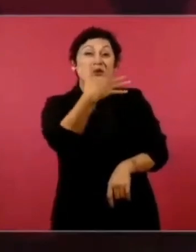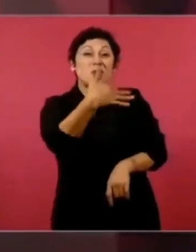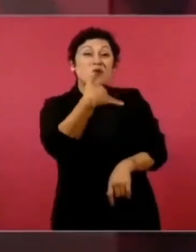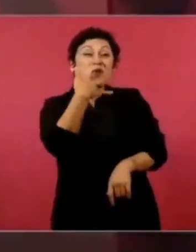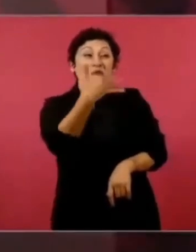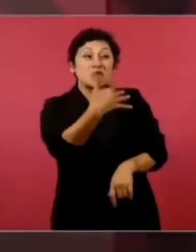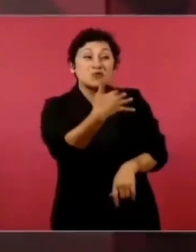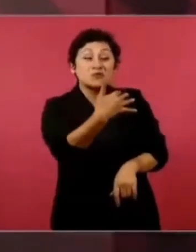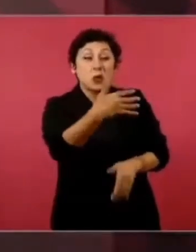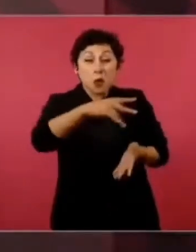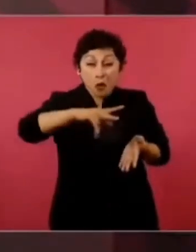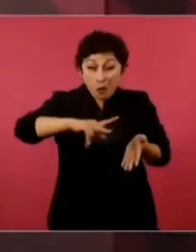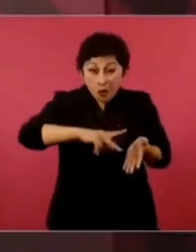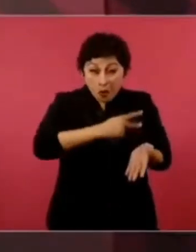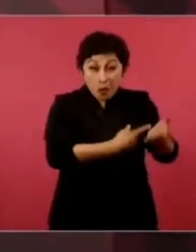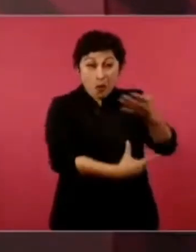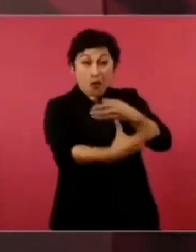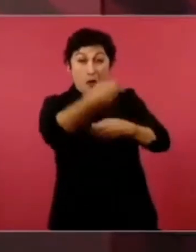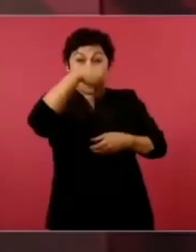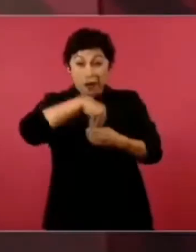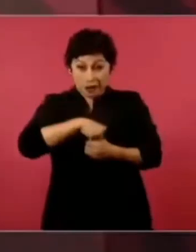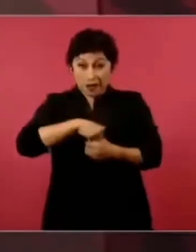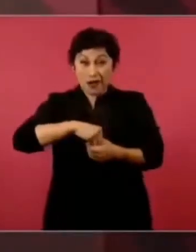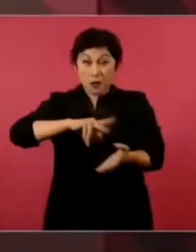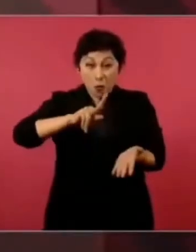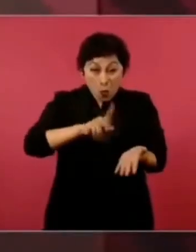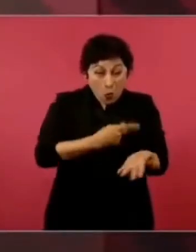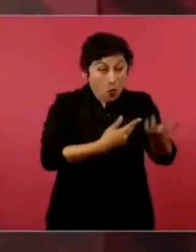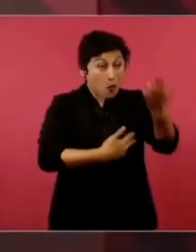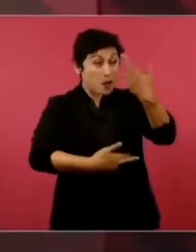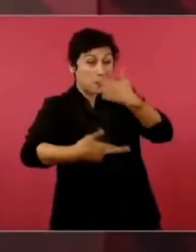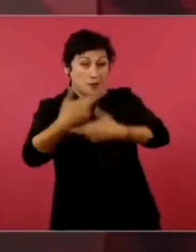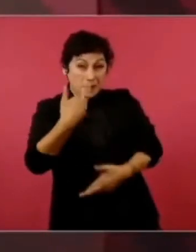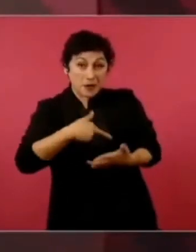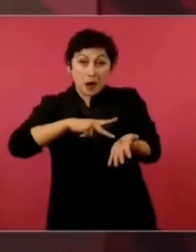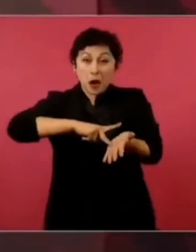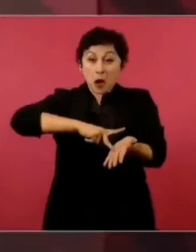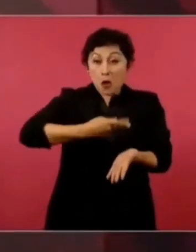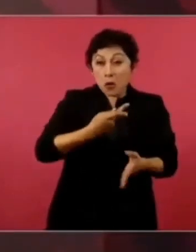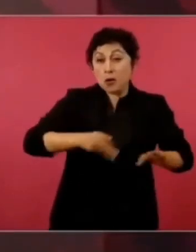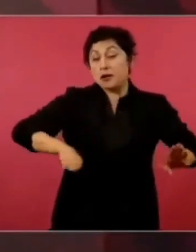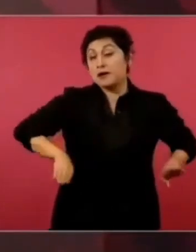si regresa el salinismo como política,